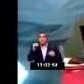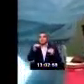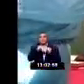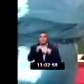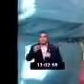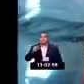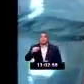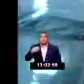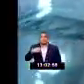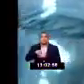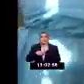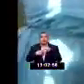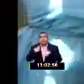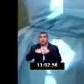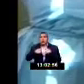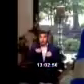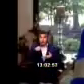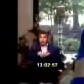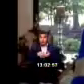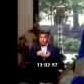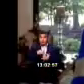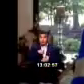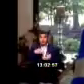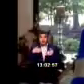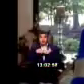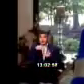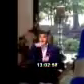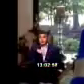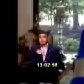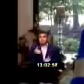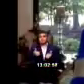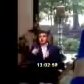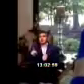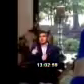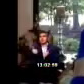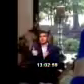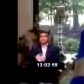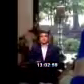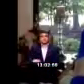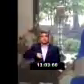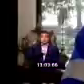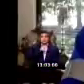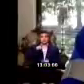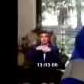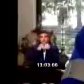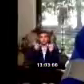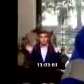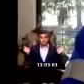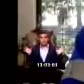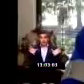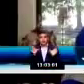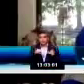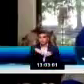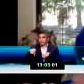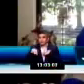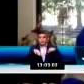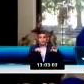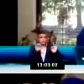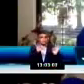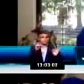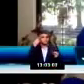de los test adquiridos por el municipio. Ya yendo hacia los barrios con las unidades móviles para que podamos un